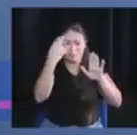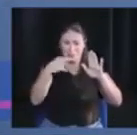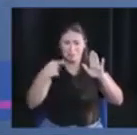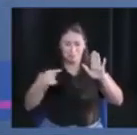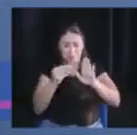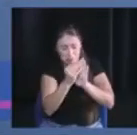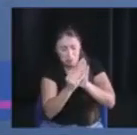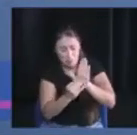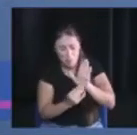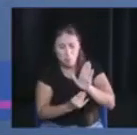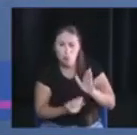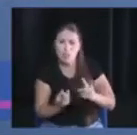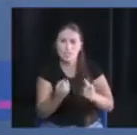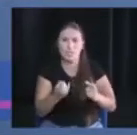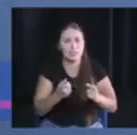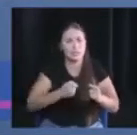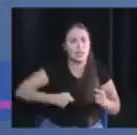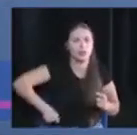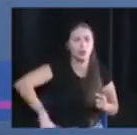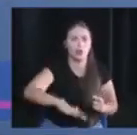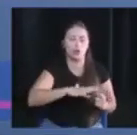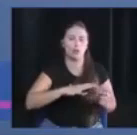algo que tiene que discutirse